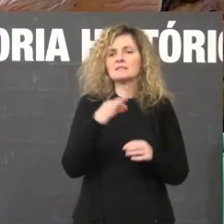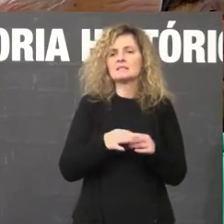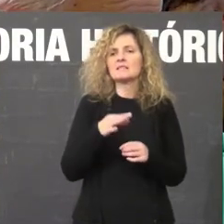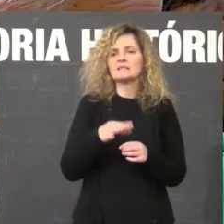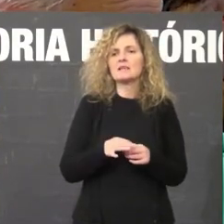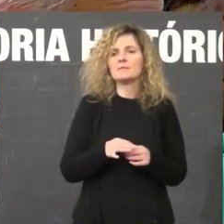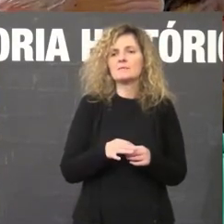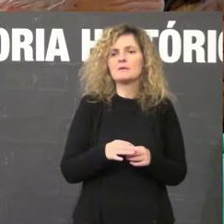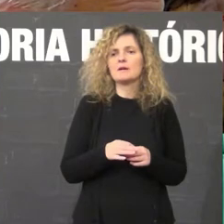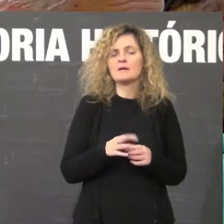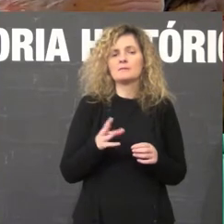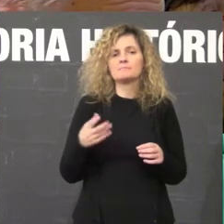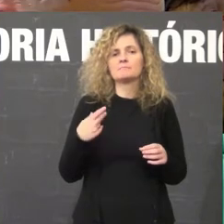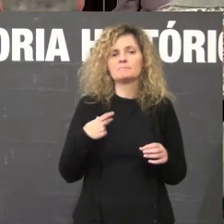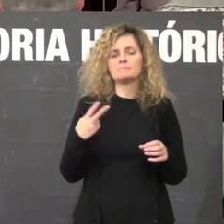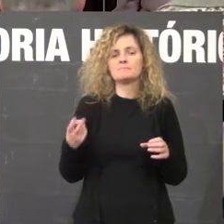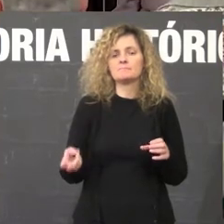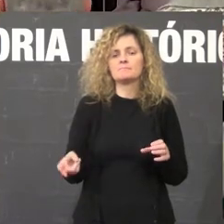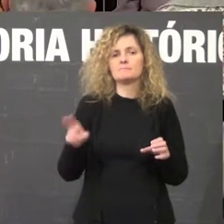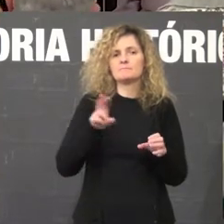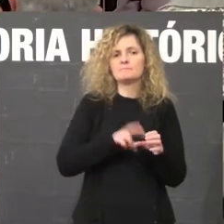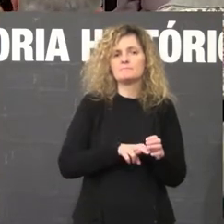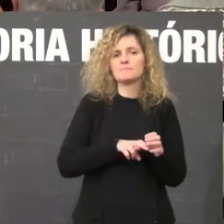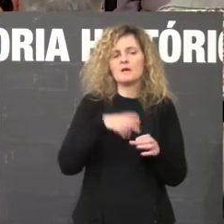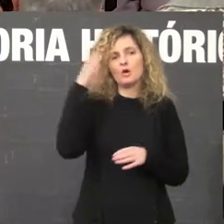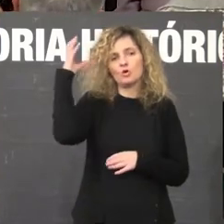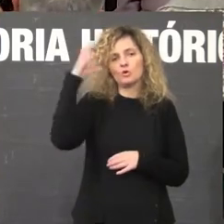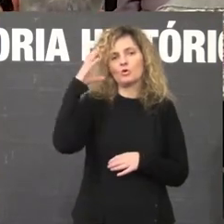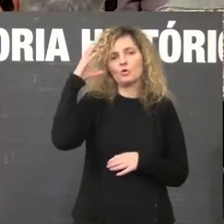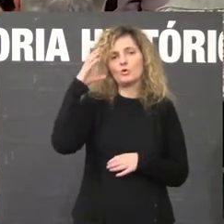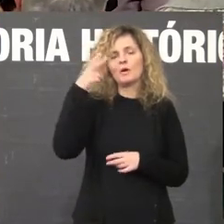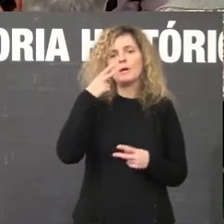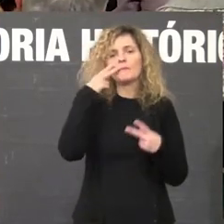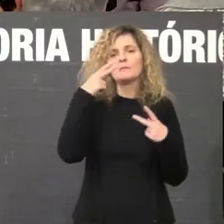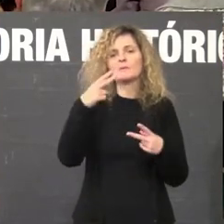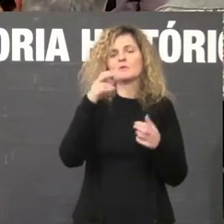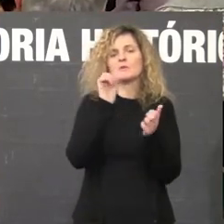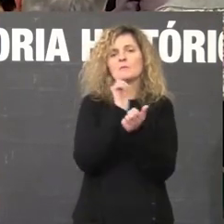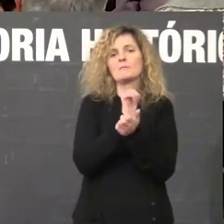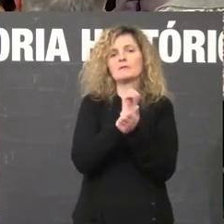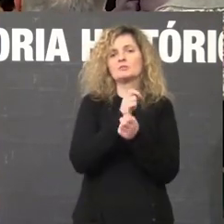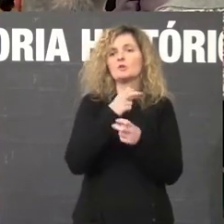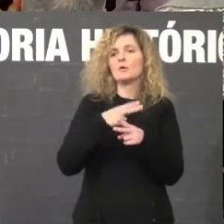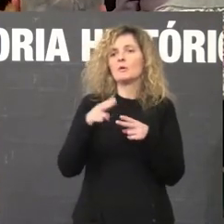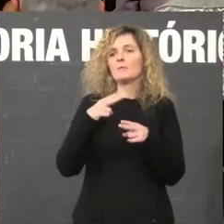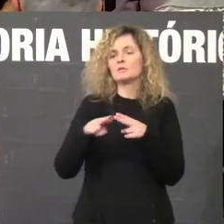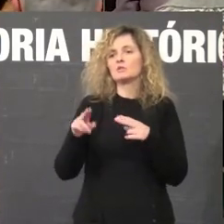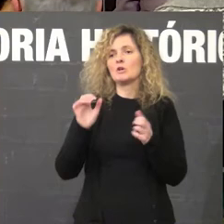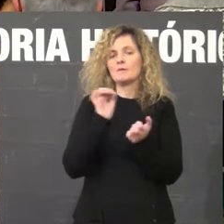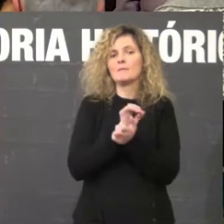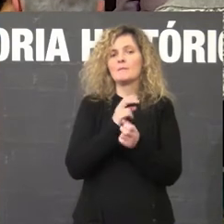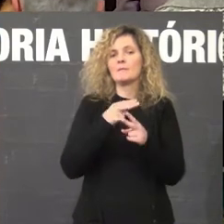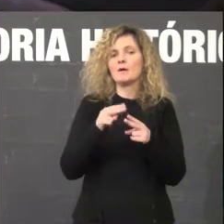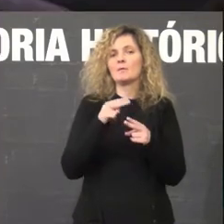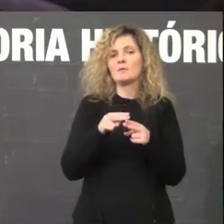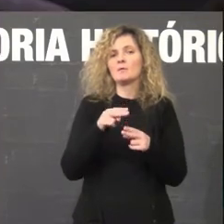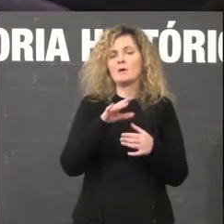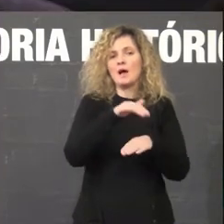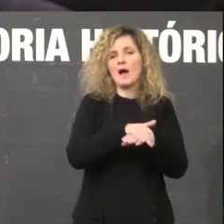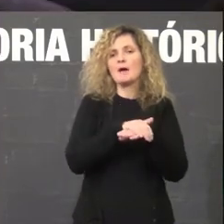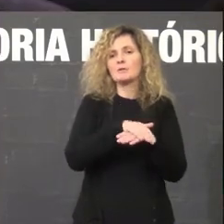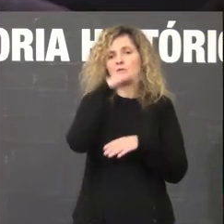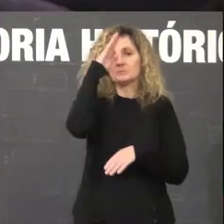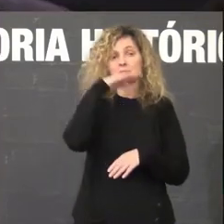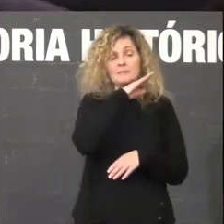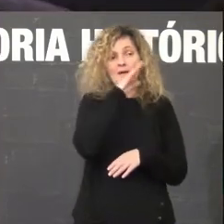setembro me metían no cárcere da Coruña a visitar os presos políticos dos amigos dos meus